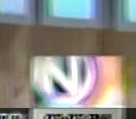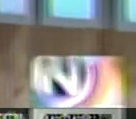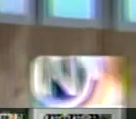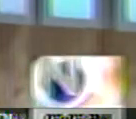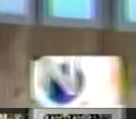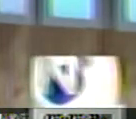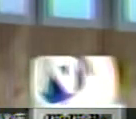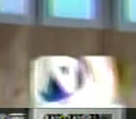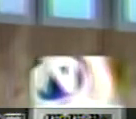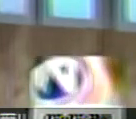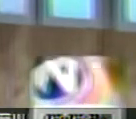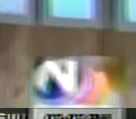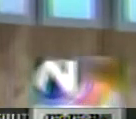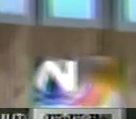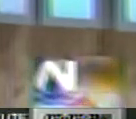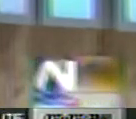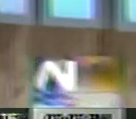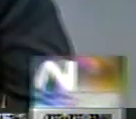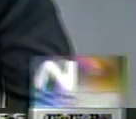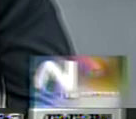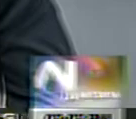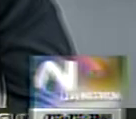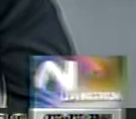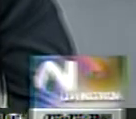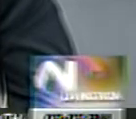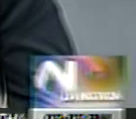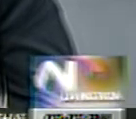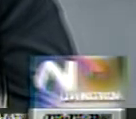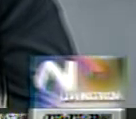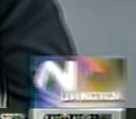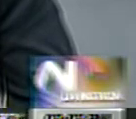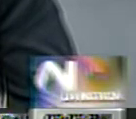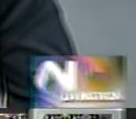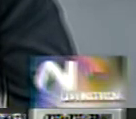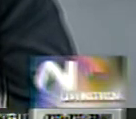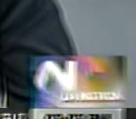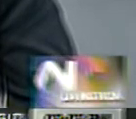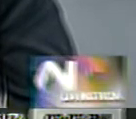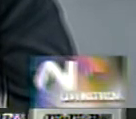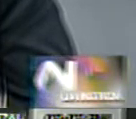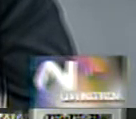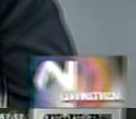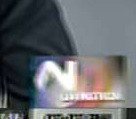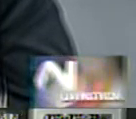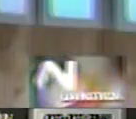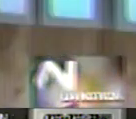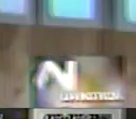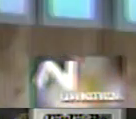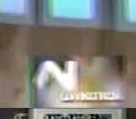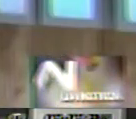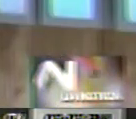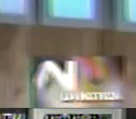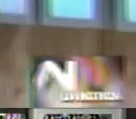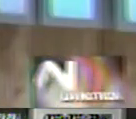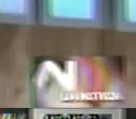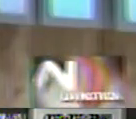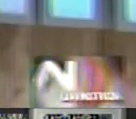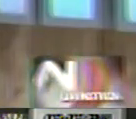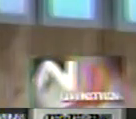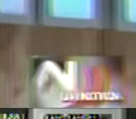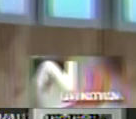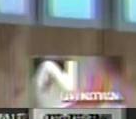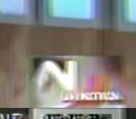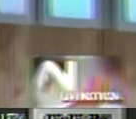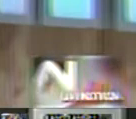de hoy, Gustavo Villapol, director de comunicación digital, también director del semanario 4F. Quedó pendiente una pregunta, por supuesto, de repente la